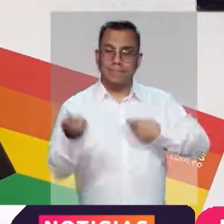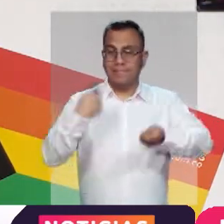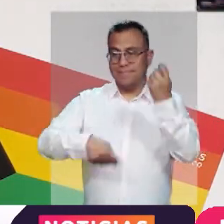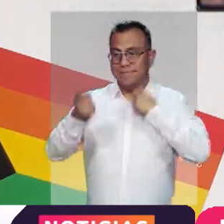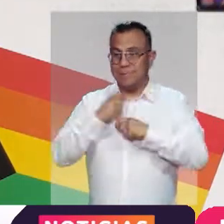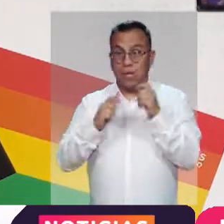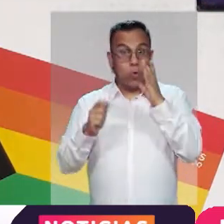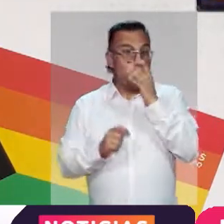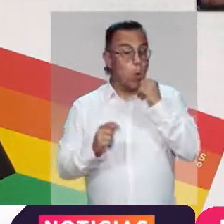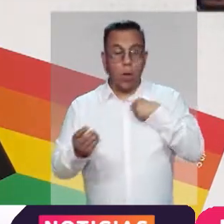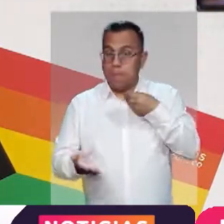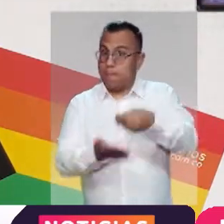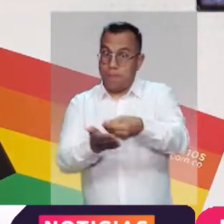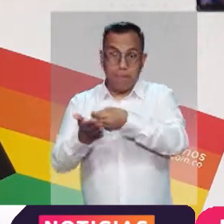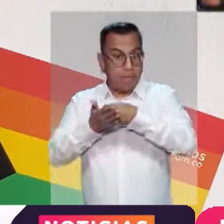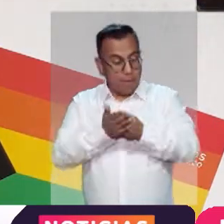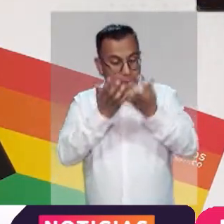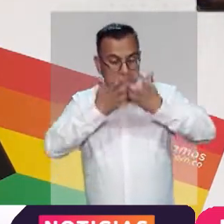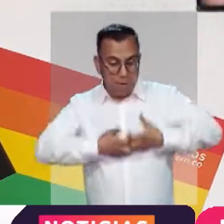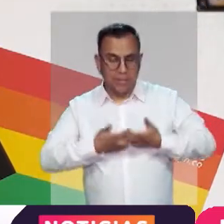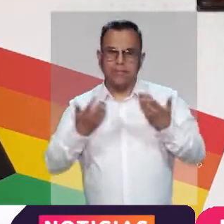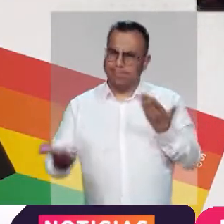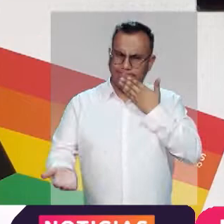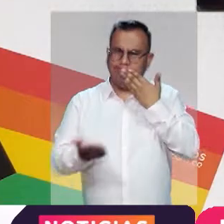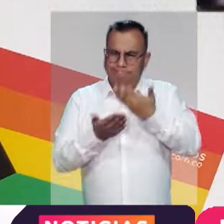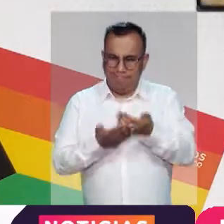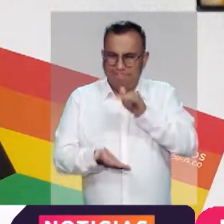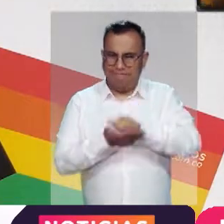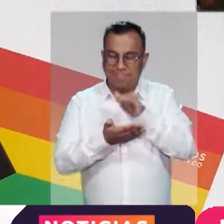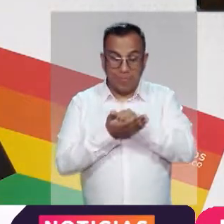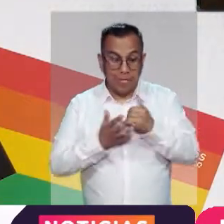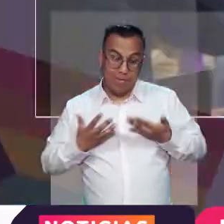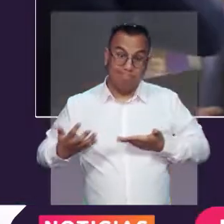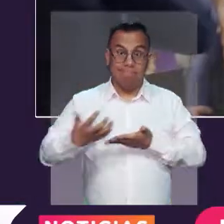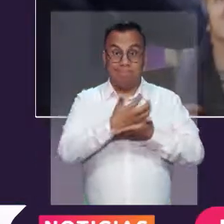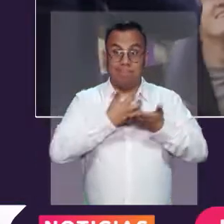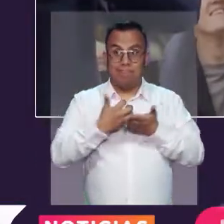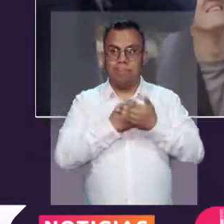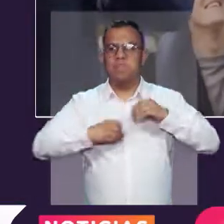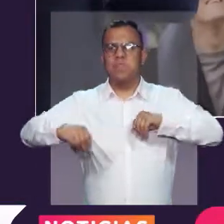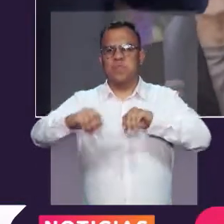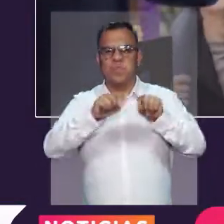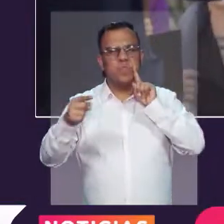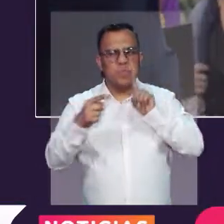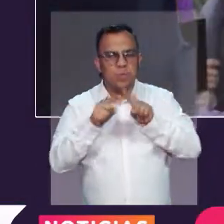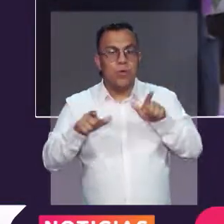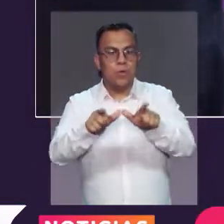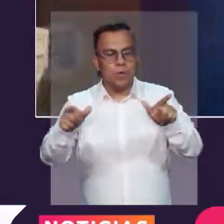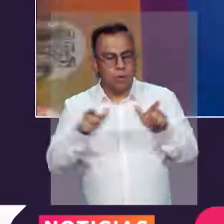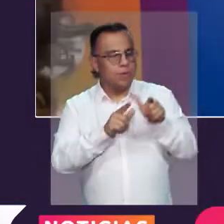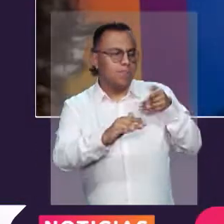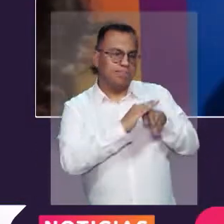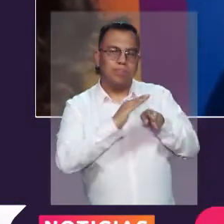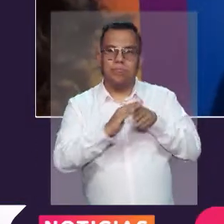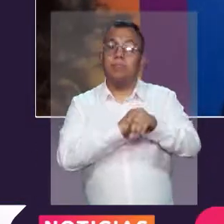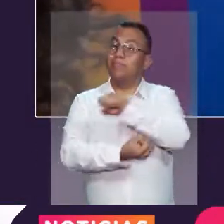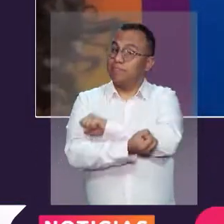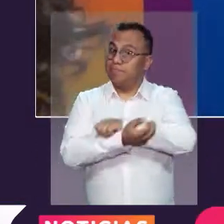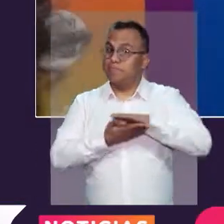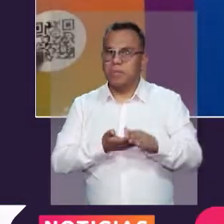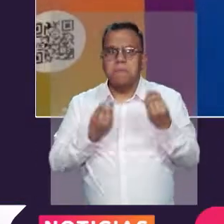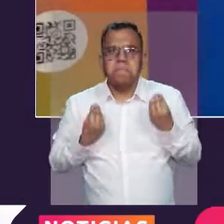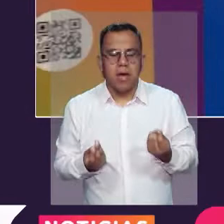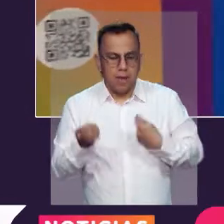sin ningún costo para los emprendedores. Gracias a los buenos de recursos de En Territorio estamos haciendo todo este acceso de manera gratuita para